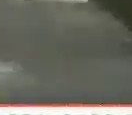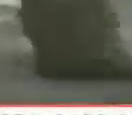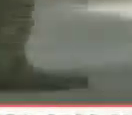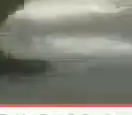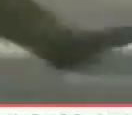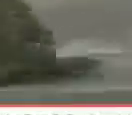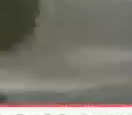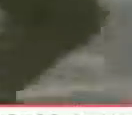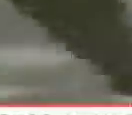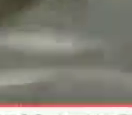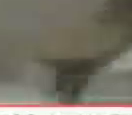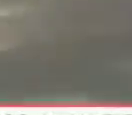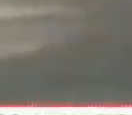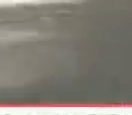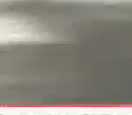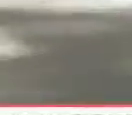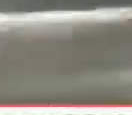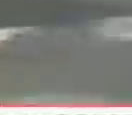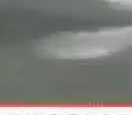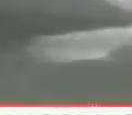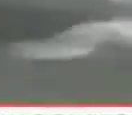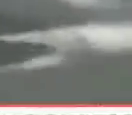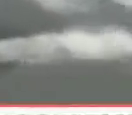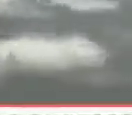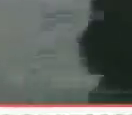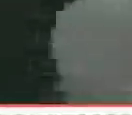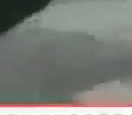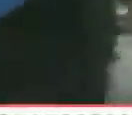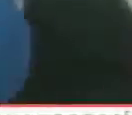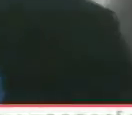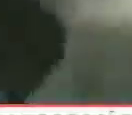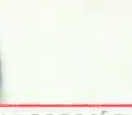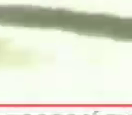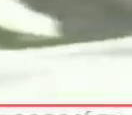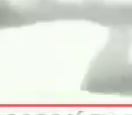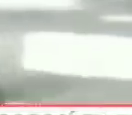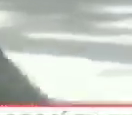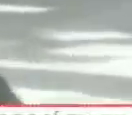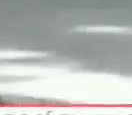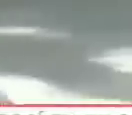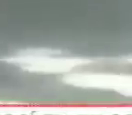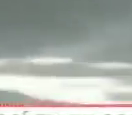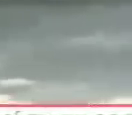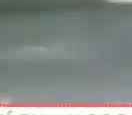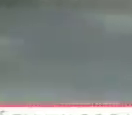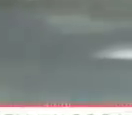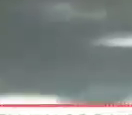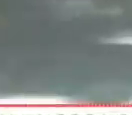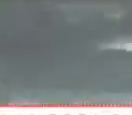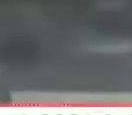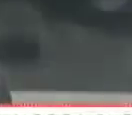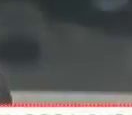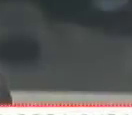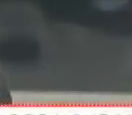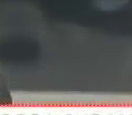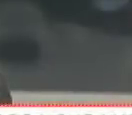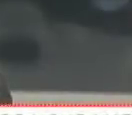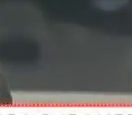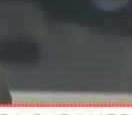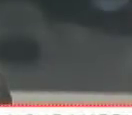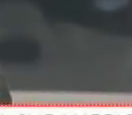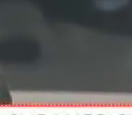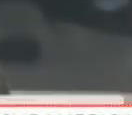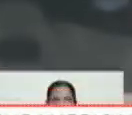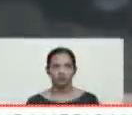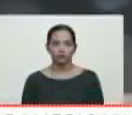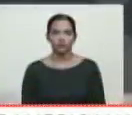Bueno, además el despliegue que se está dando acá afuera de la universidad, rodeado por...